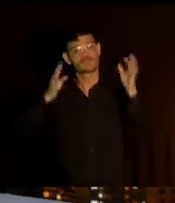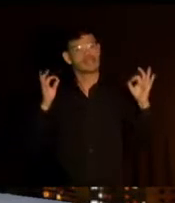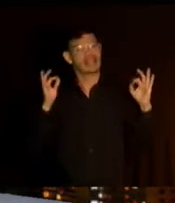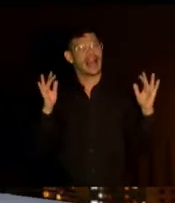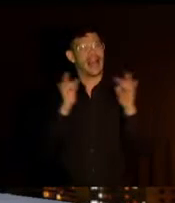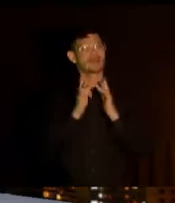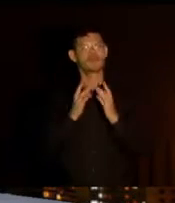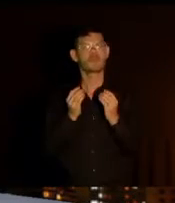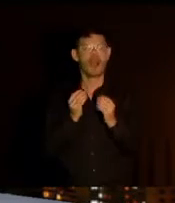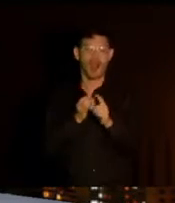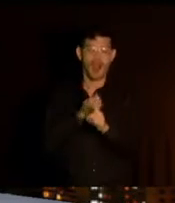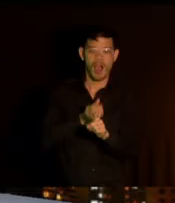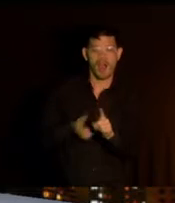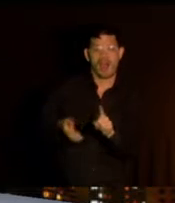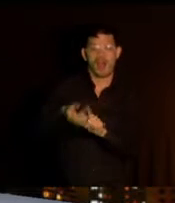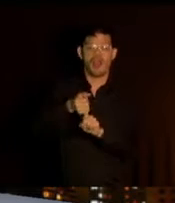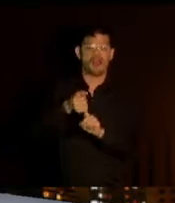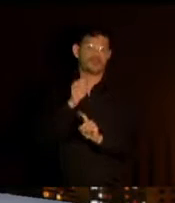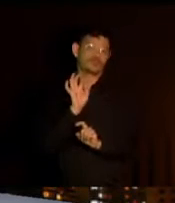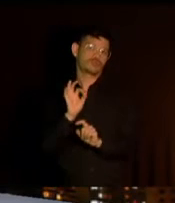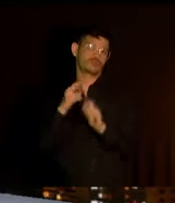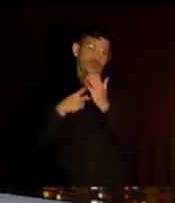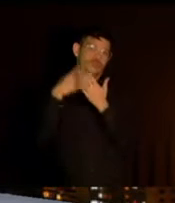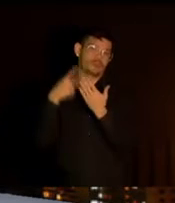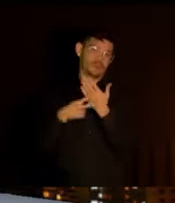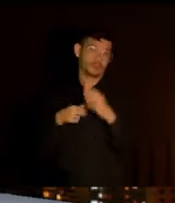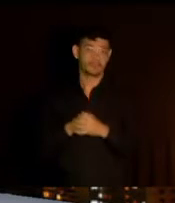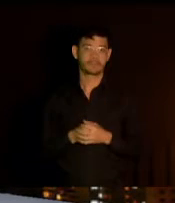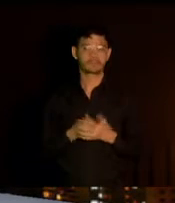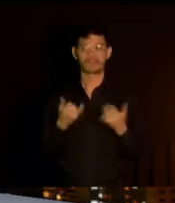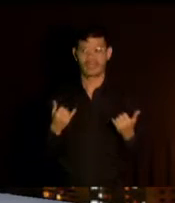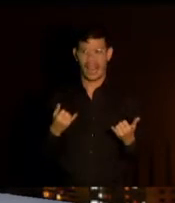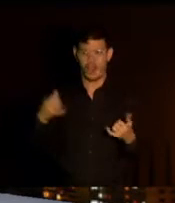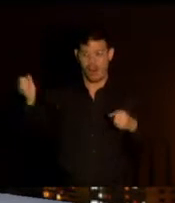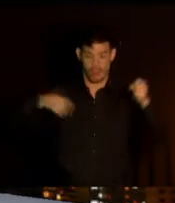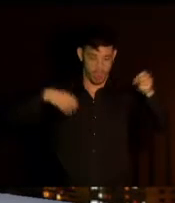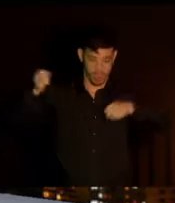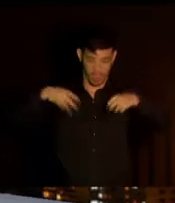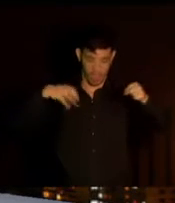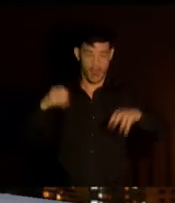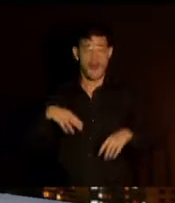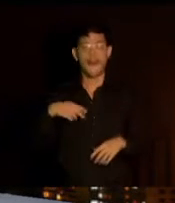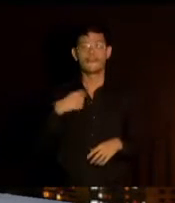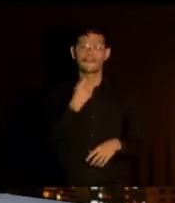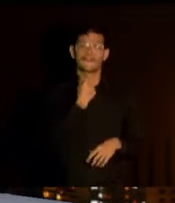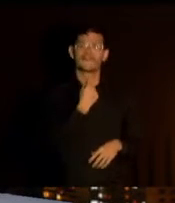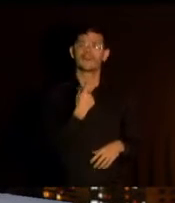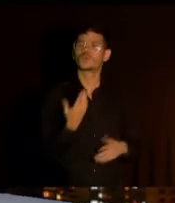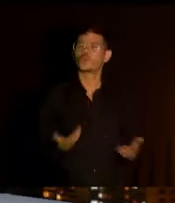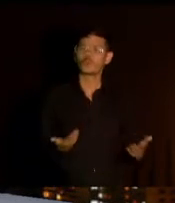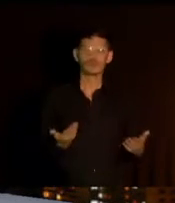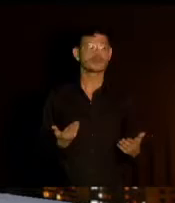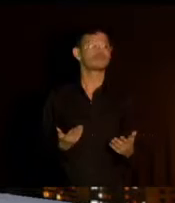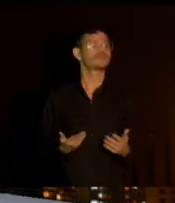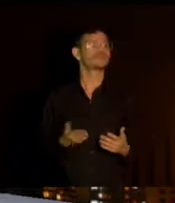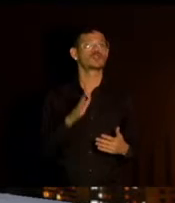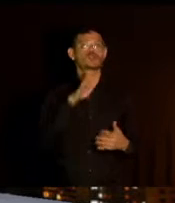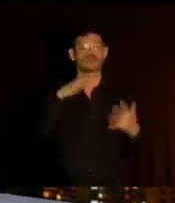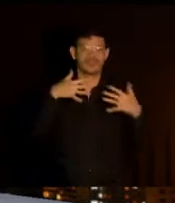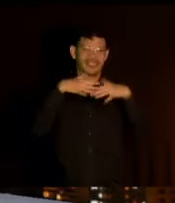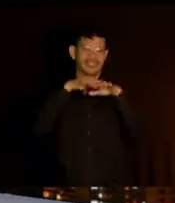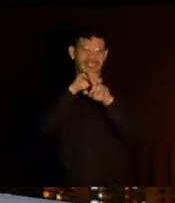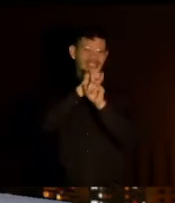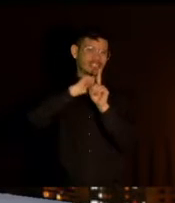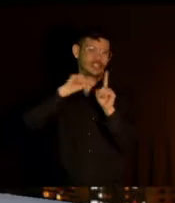para poder llevar a buen término este proyecto de ley. Nos han empezado a llegar preguntas a través de nuestras redes